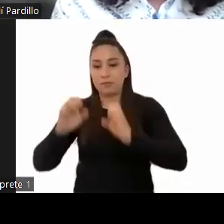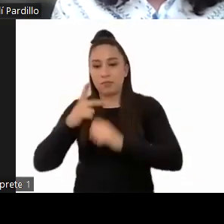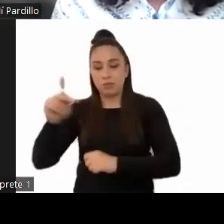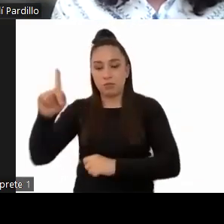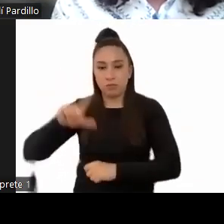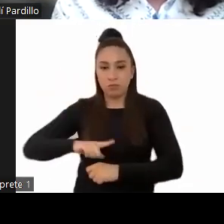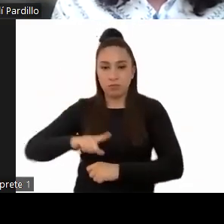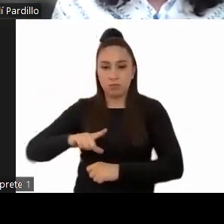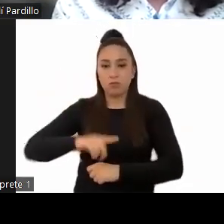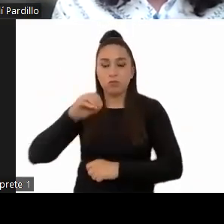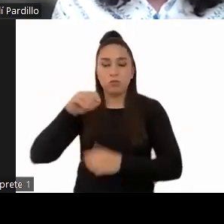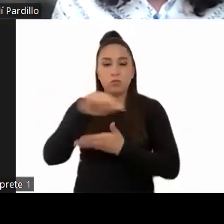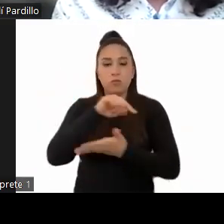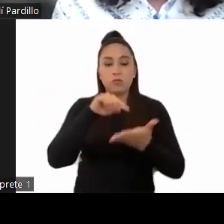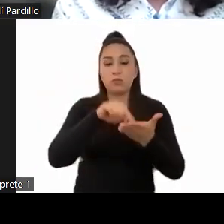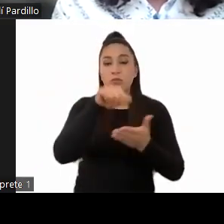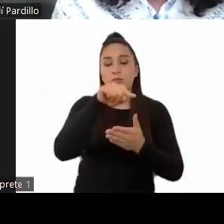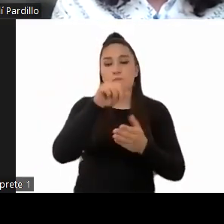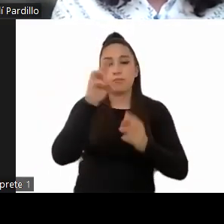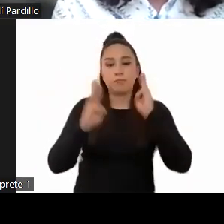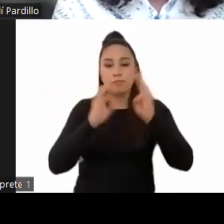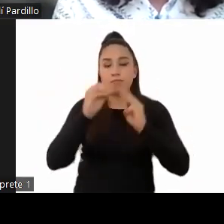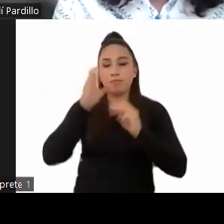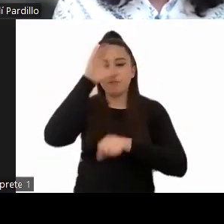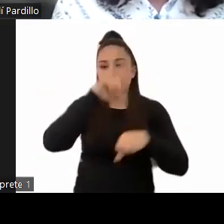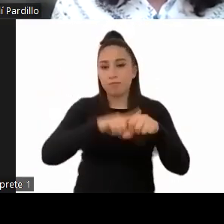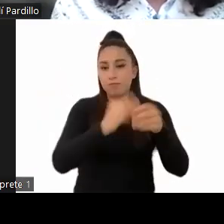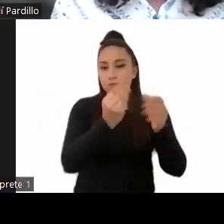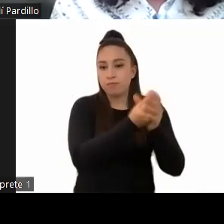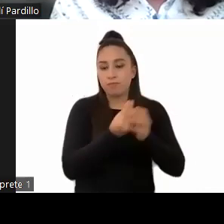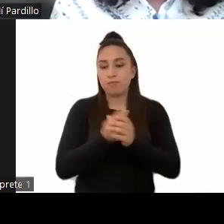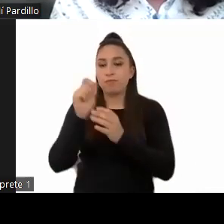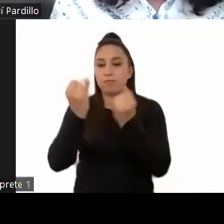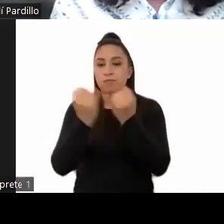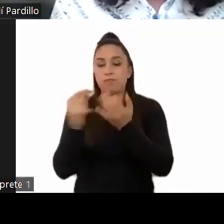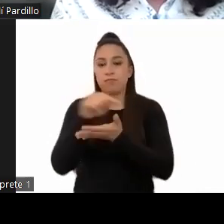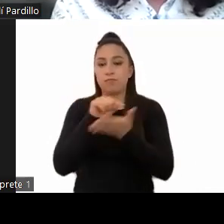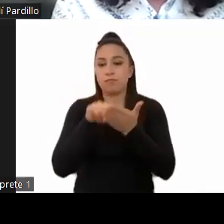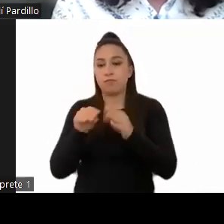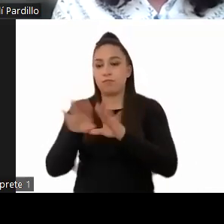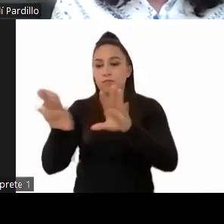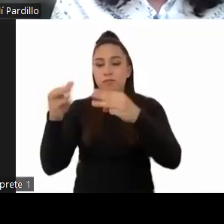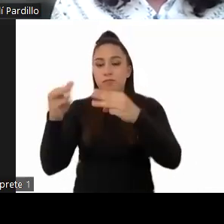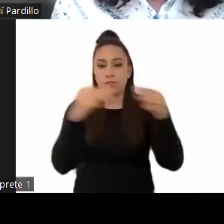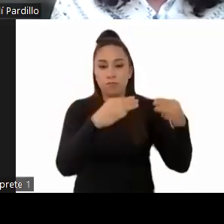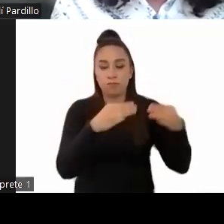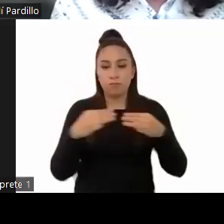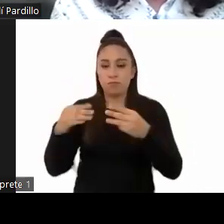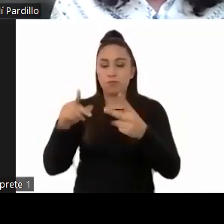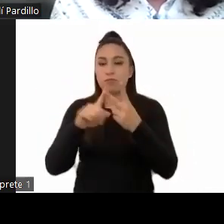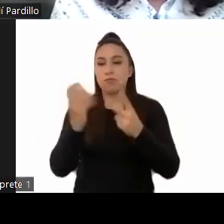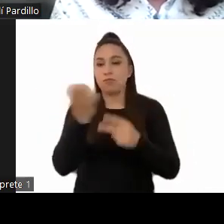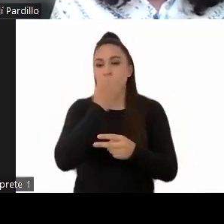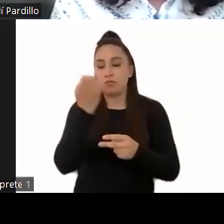y recintos culturales, sino también en mercados, planteles del Instituto de Educación Media